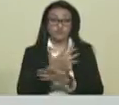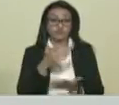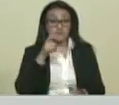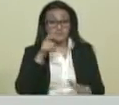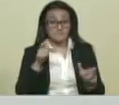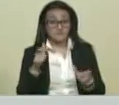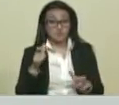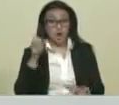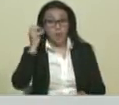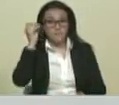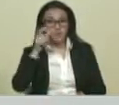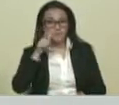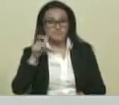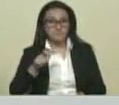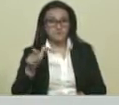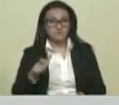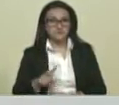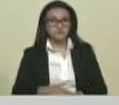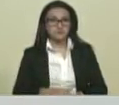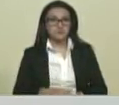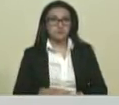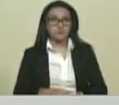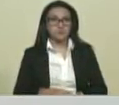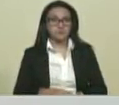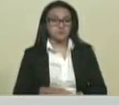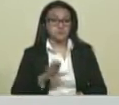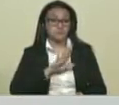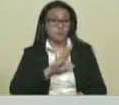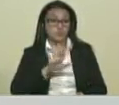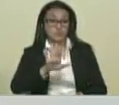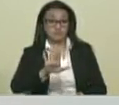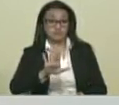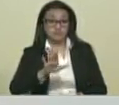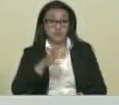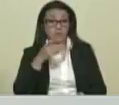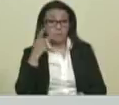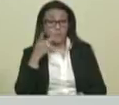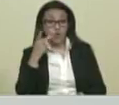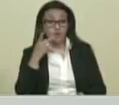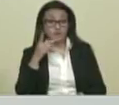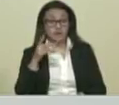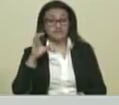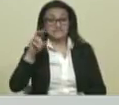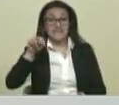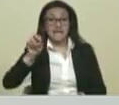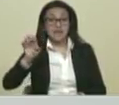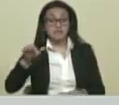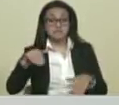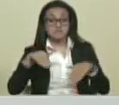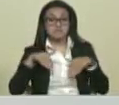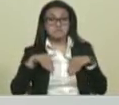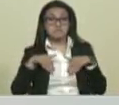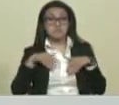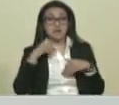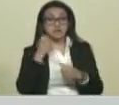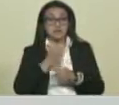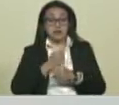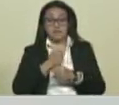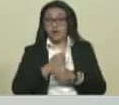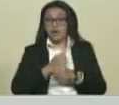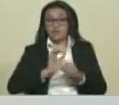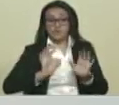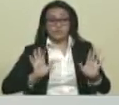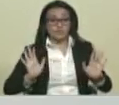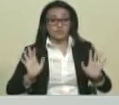buscar confundir la opinión pública. Pero digamos, esas son cuestiones de las organizaciones políticas. El Consejo Nacional Electoral está trabajando como